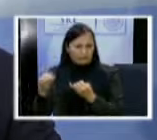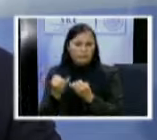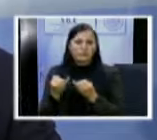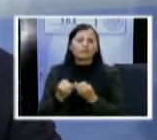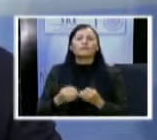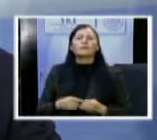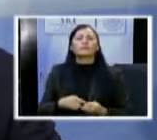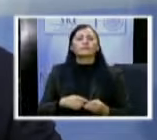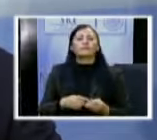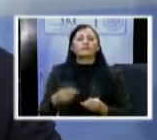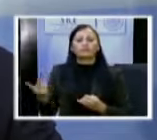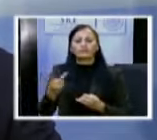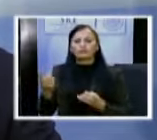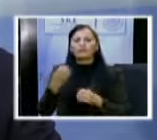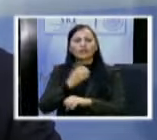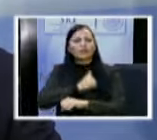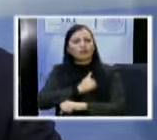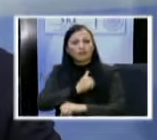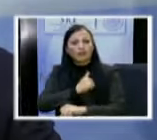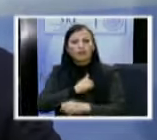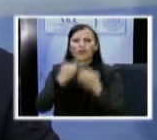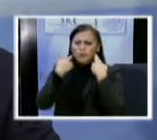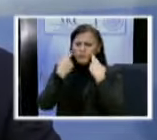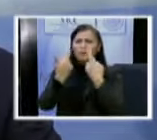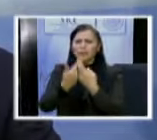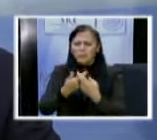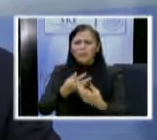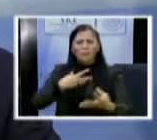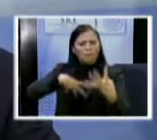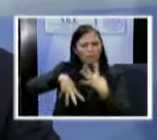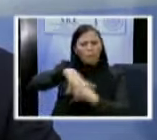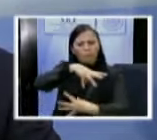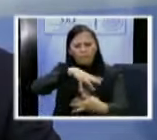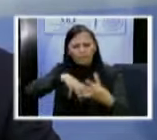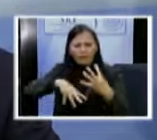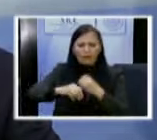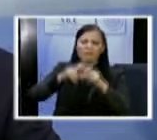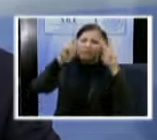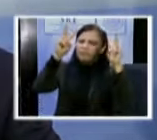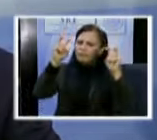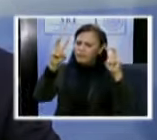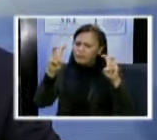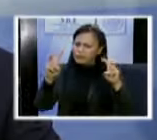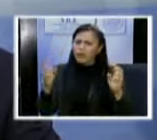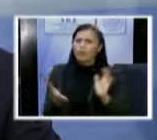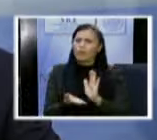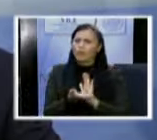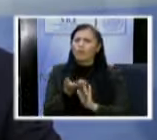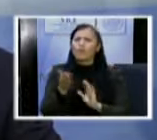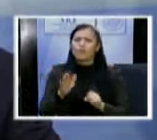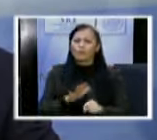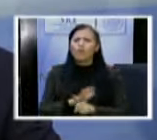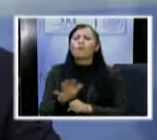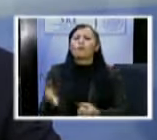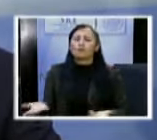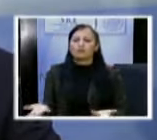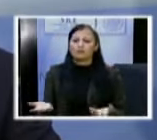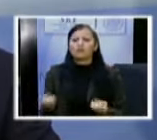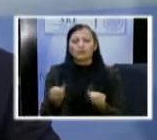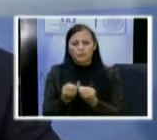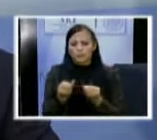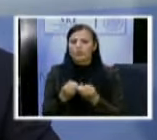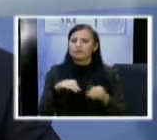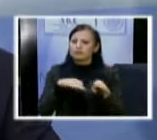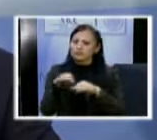Baird de Canadá. Fue una reunión muy constructiva en que se trabajó sobre estos temas, se sigue trabajando. Ya aquí se